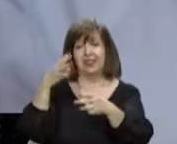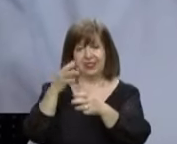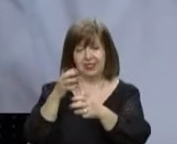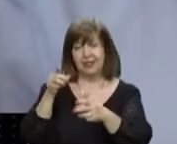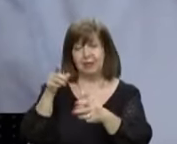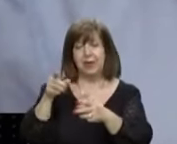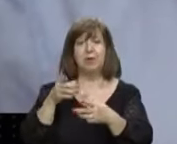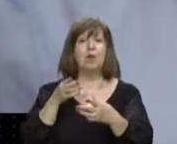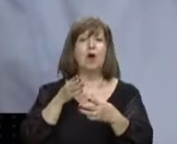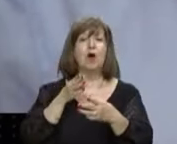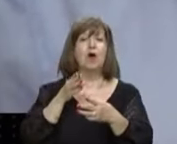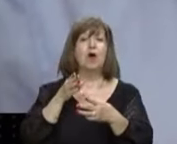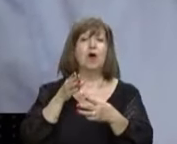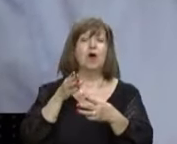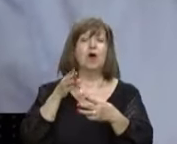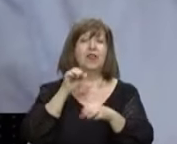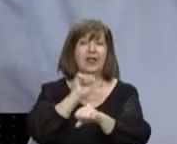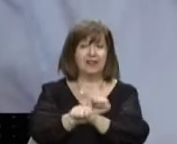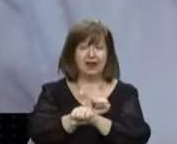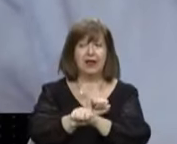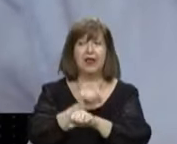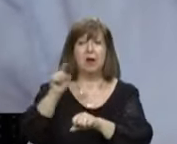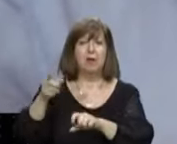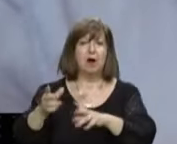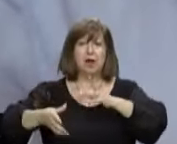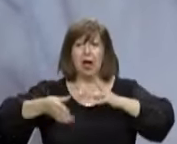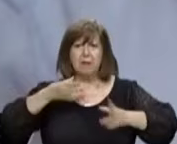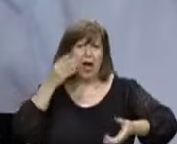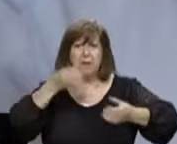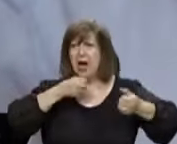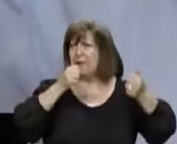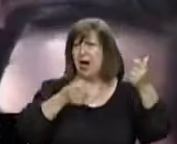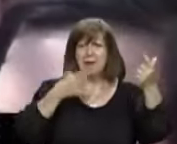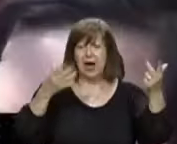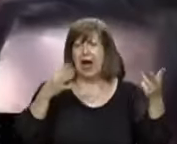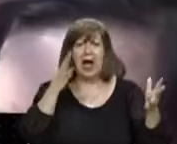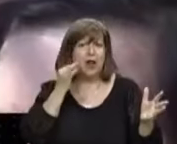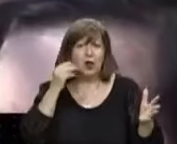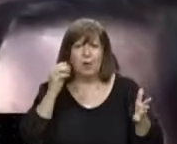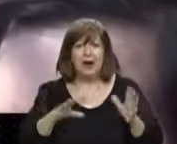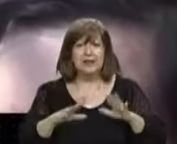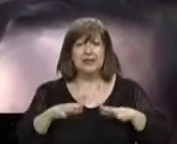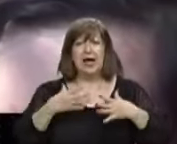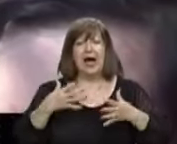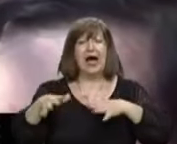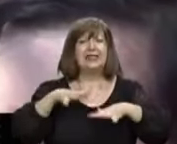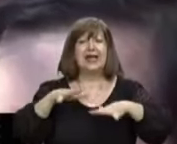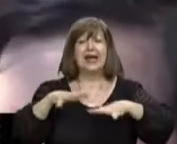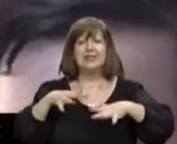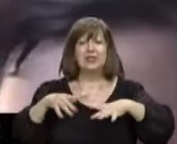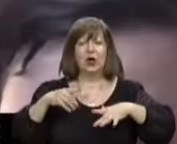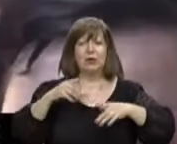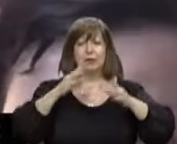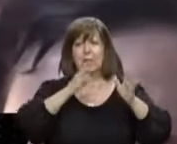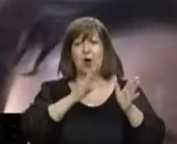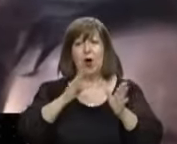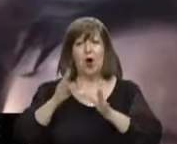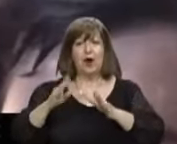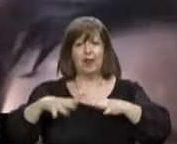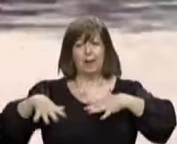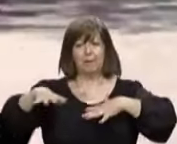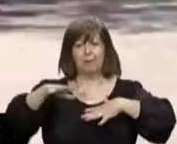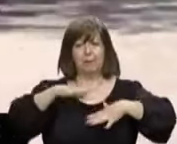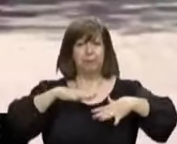en su hogar por alteración al orden público y la reiterancia de un delito. Vamos a escuchar lo que decía al